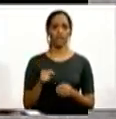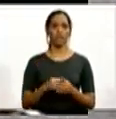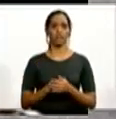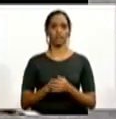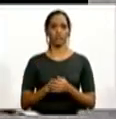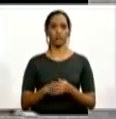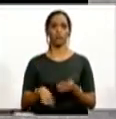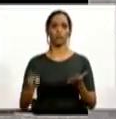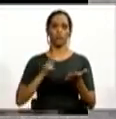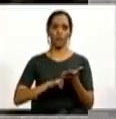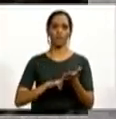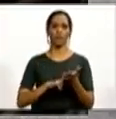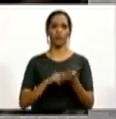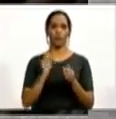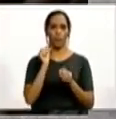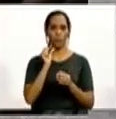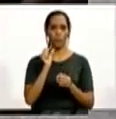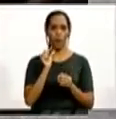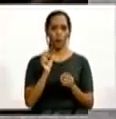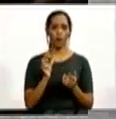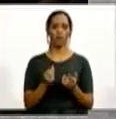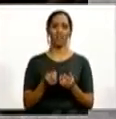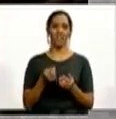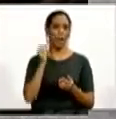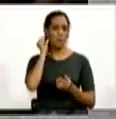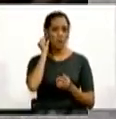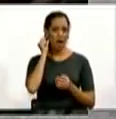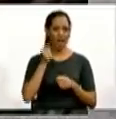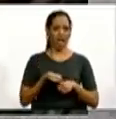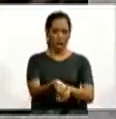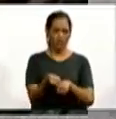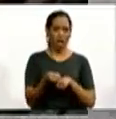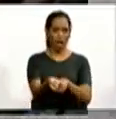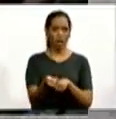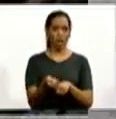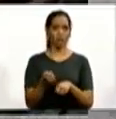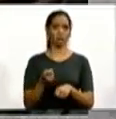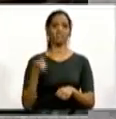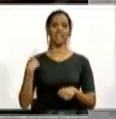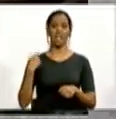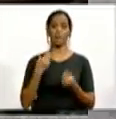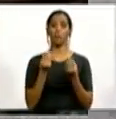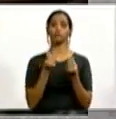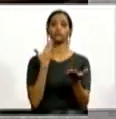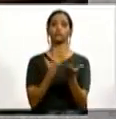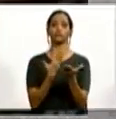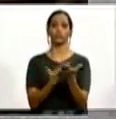los servicios domésticos. Nosotros no tenemos muchísima evidencia de cantidad